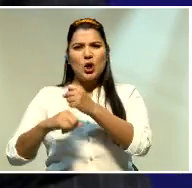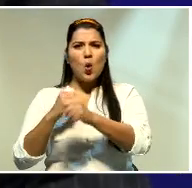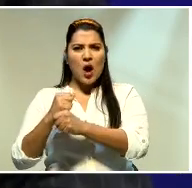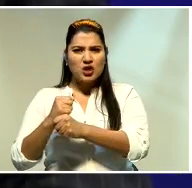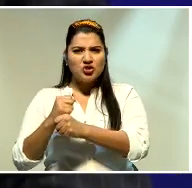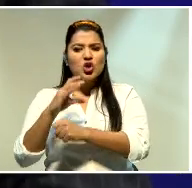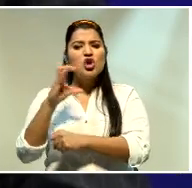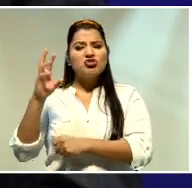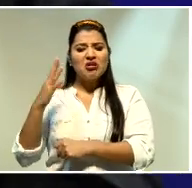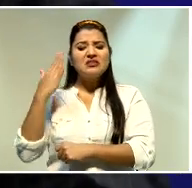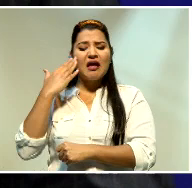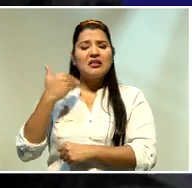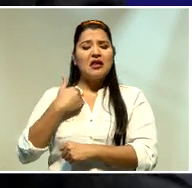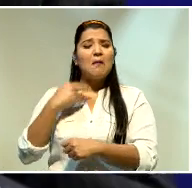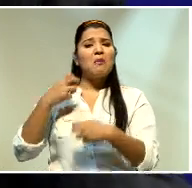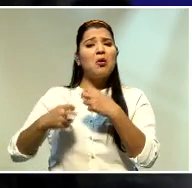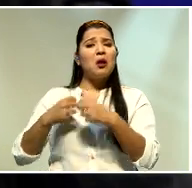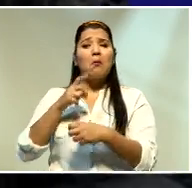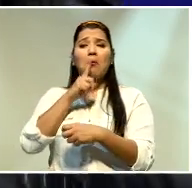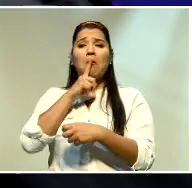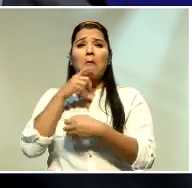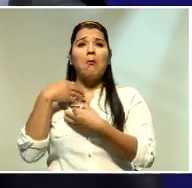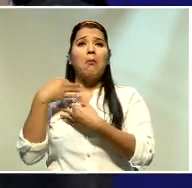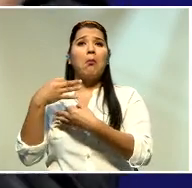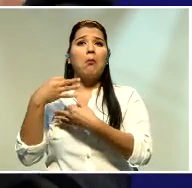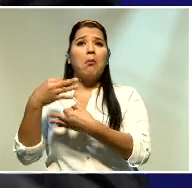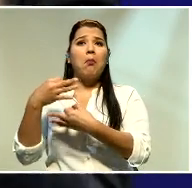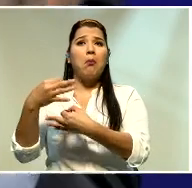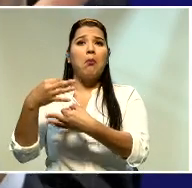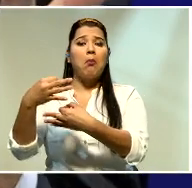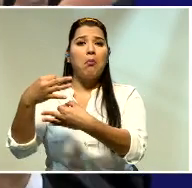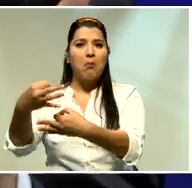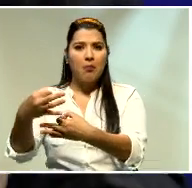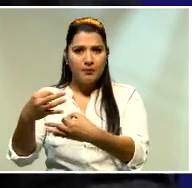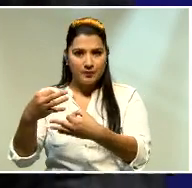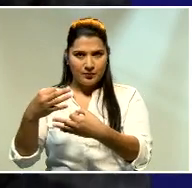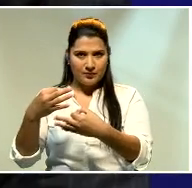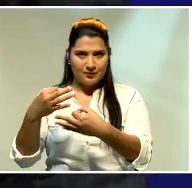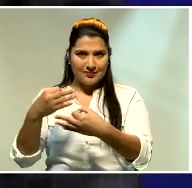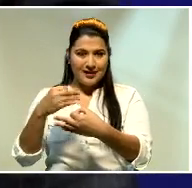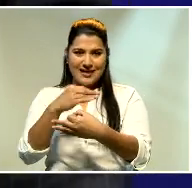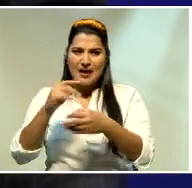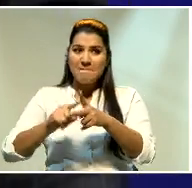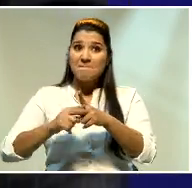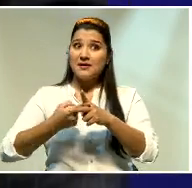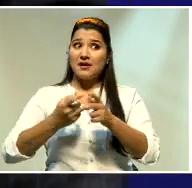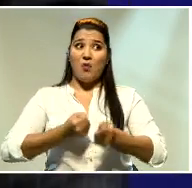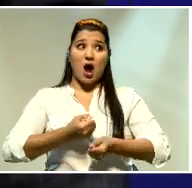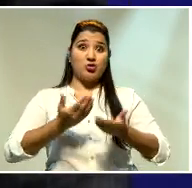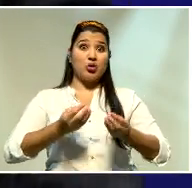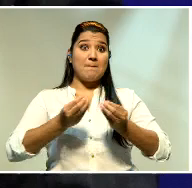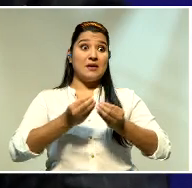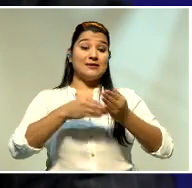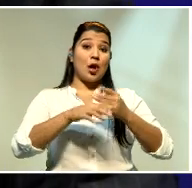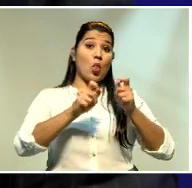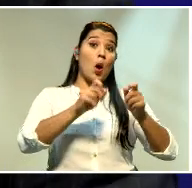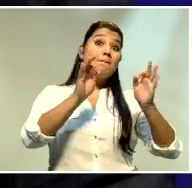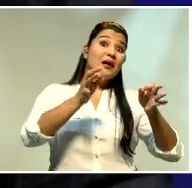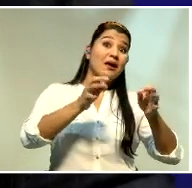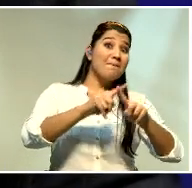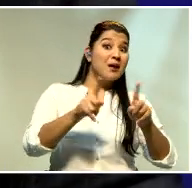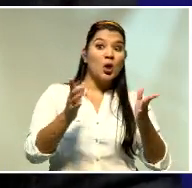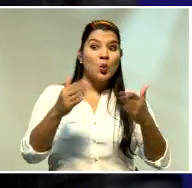pero no lo resolvimos y más bien incrementamos el gasto en educación, que está bien, pero no tuvimos buenos resultados en educación.